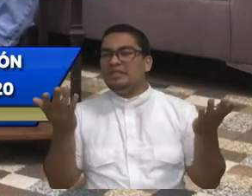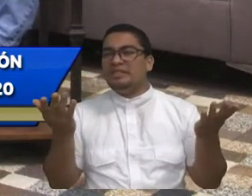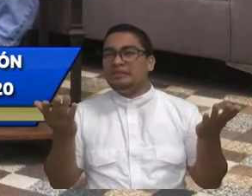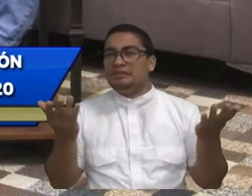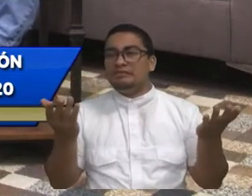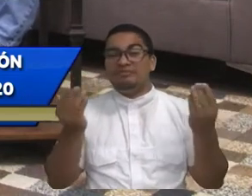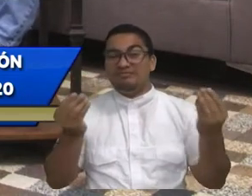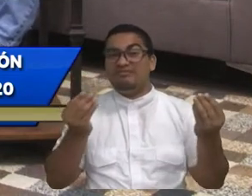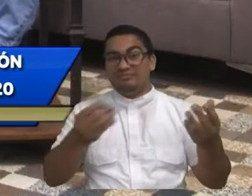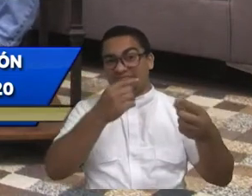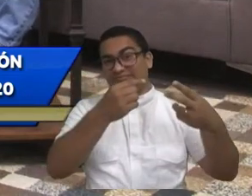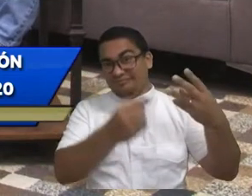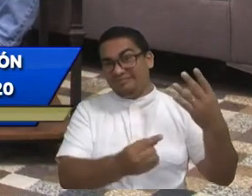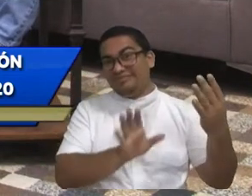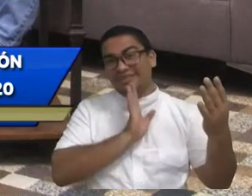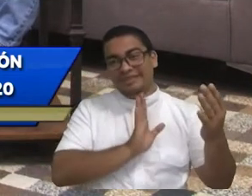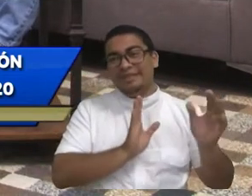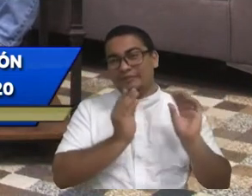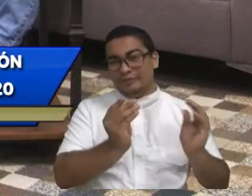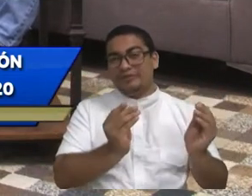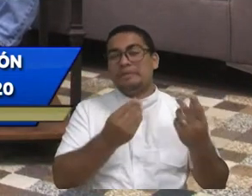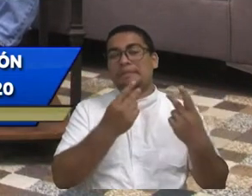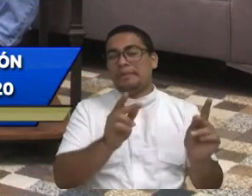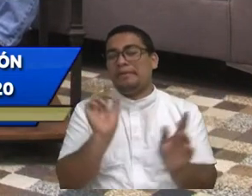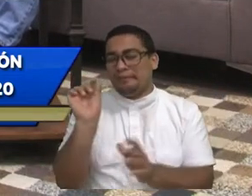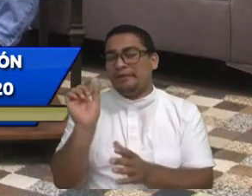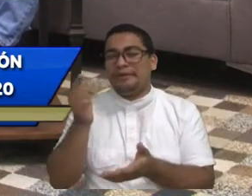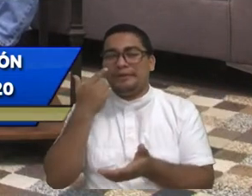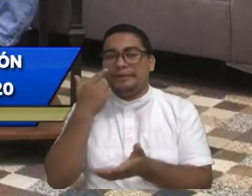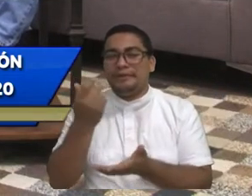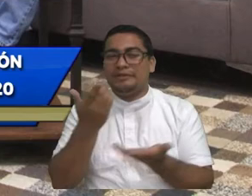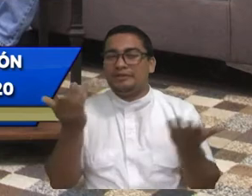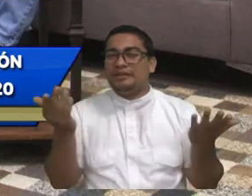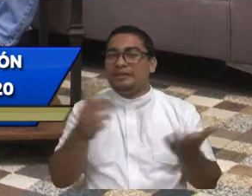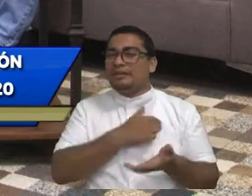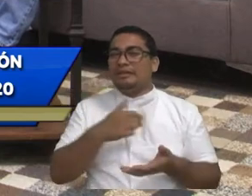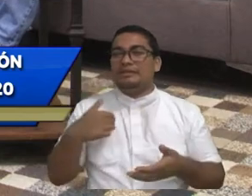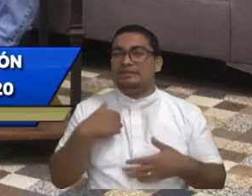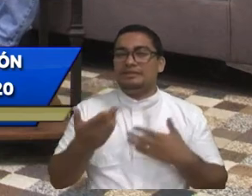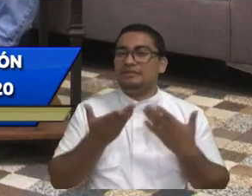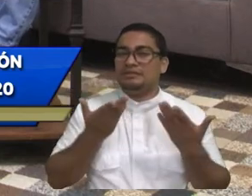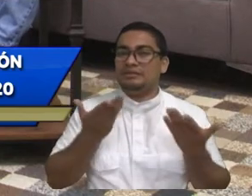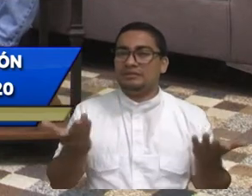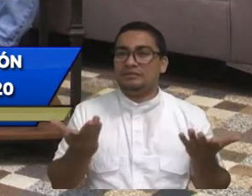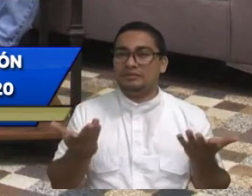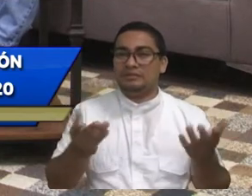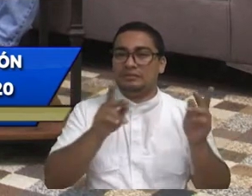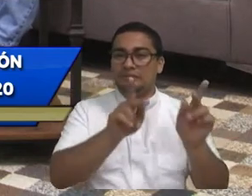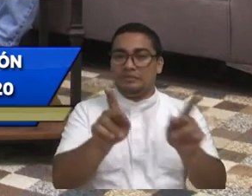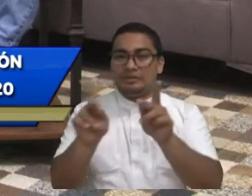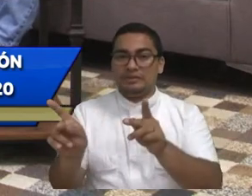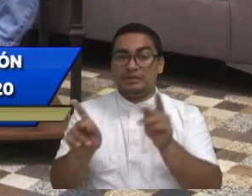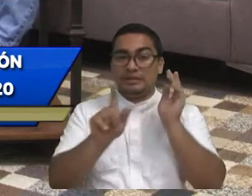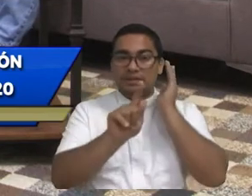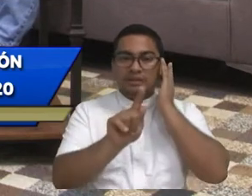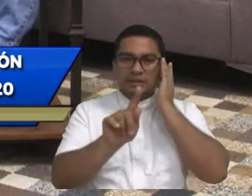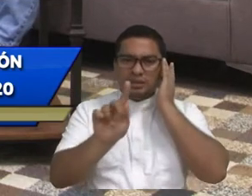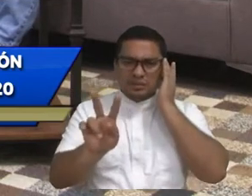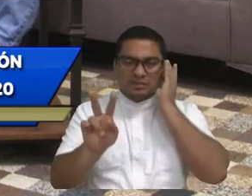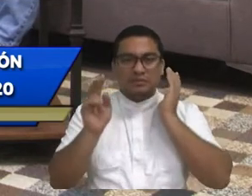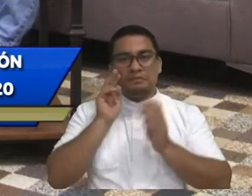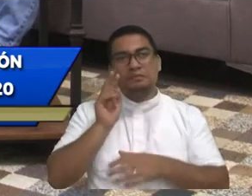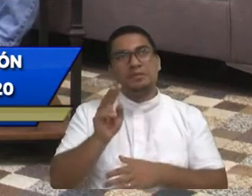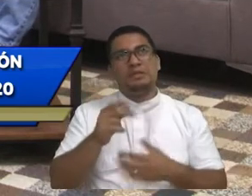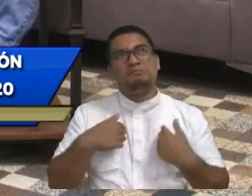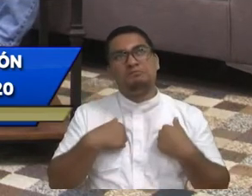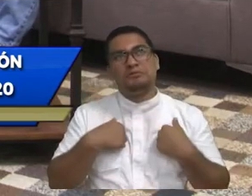más aspectos para hablar pero conocer un poquito cómo haría en esa audiencia que nos está viendo en este momento y bueno yo tengo